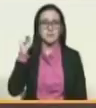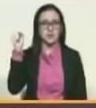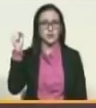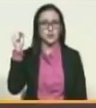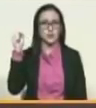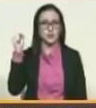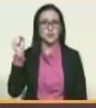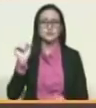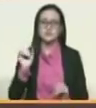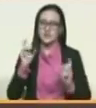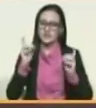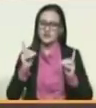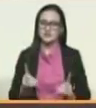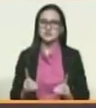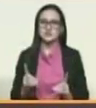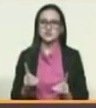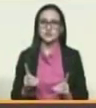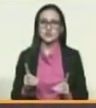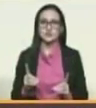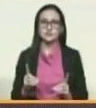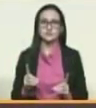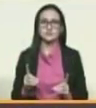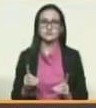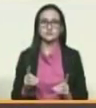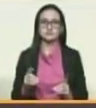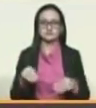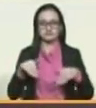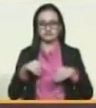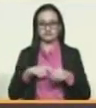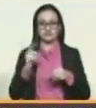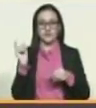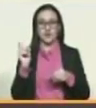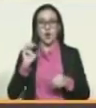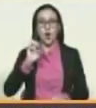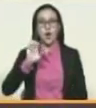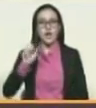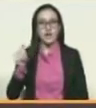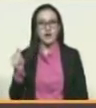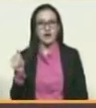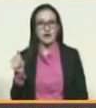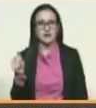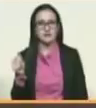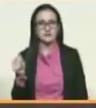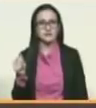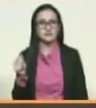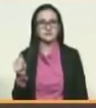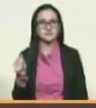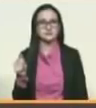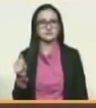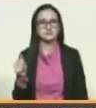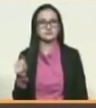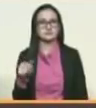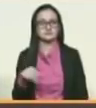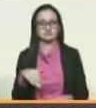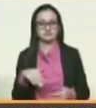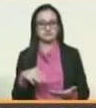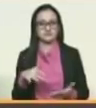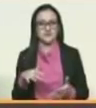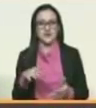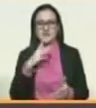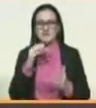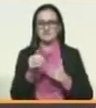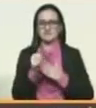la decisión histórica de retirarse de esta pobre organización. Una pobre organización dirigida por el